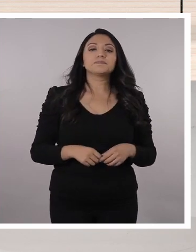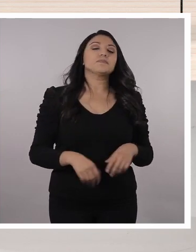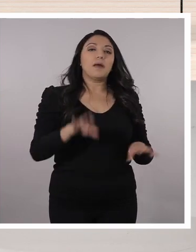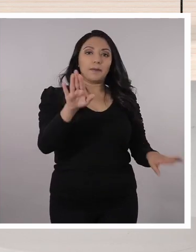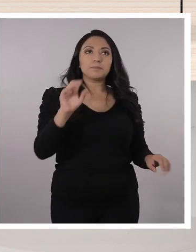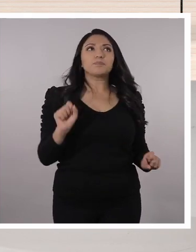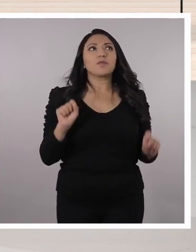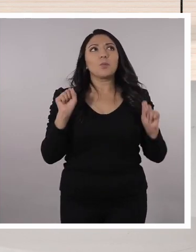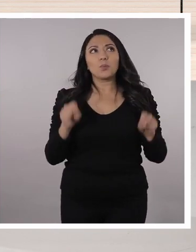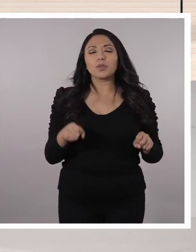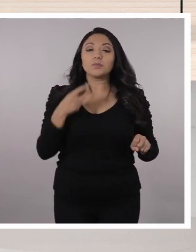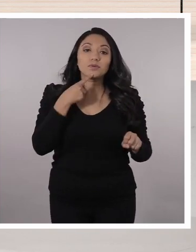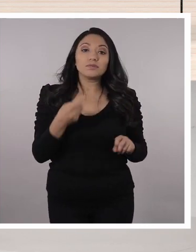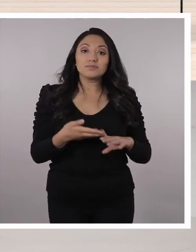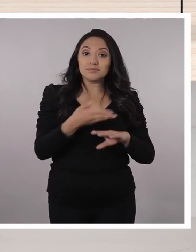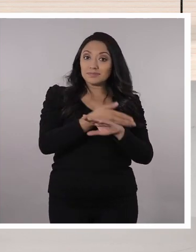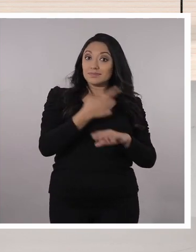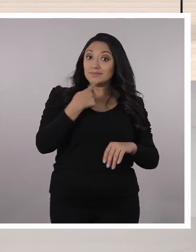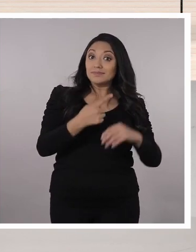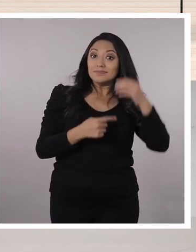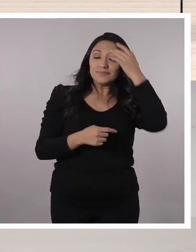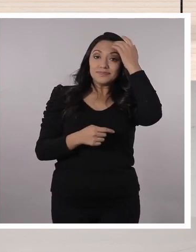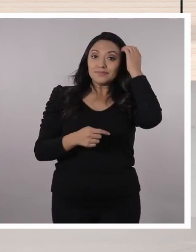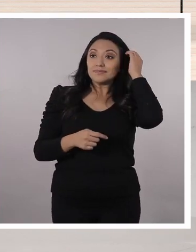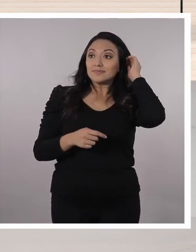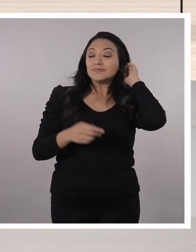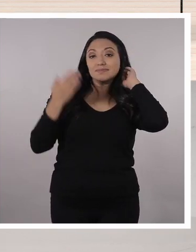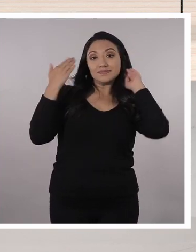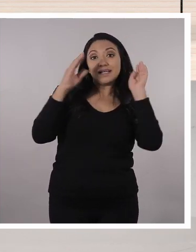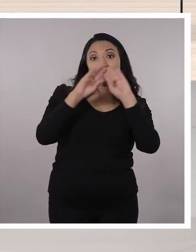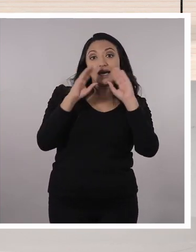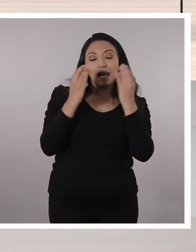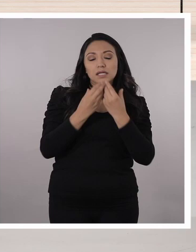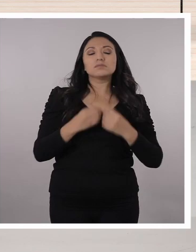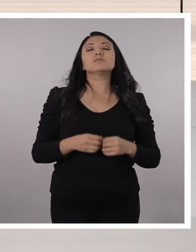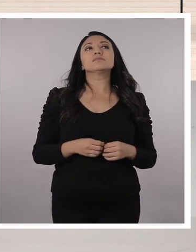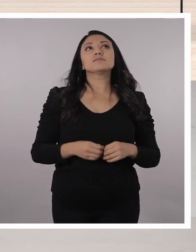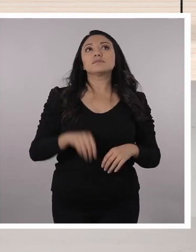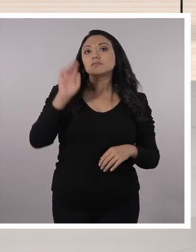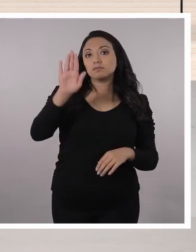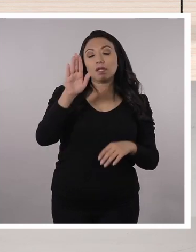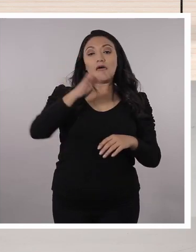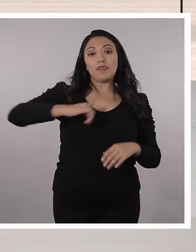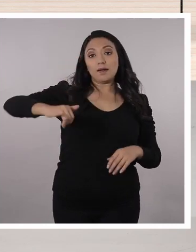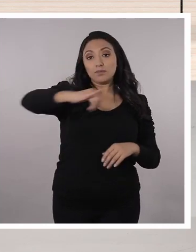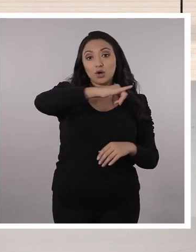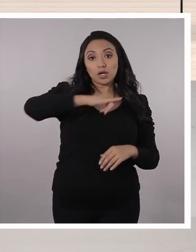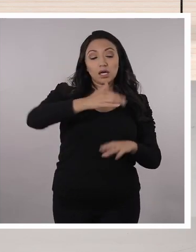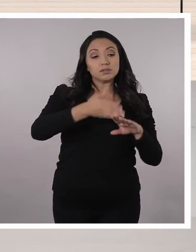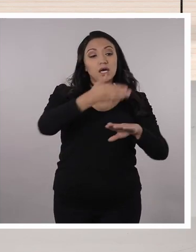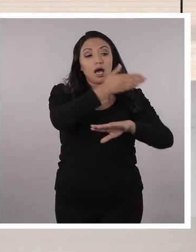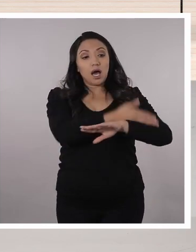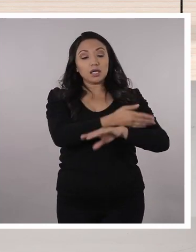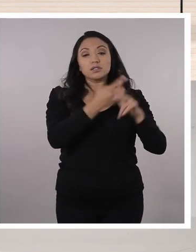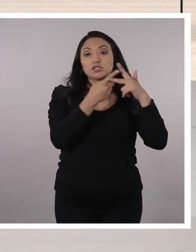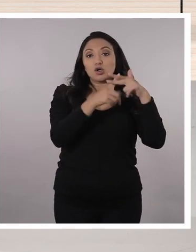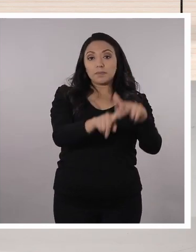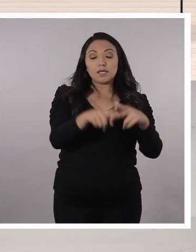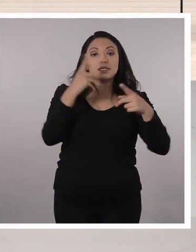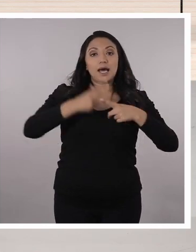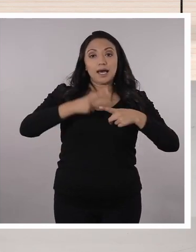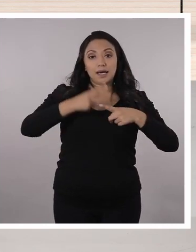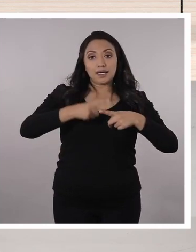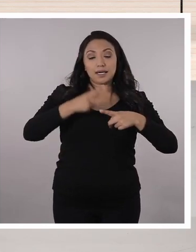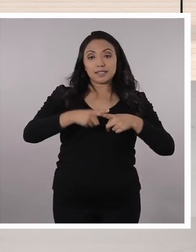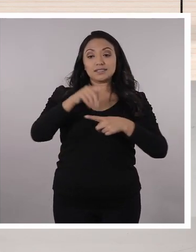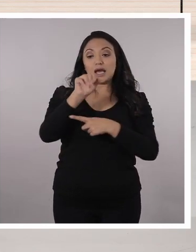Entonces podemos utilizar lo mismo que ya hemos aprendido en la clase de hoy. Podemos decir que la democracia nació